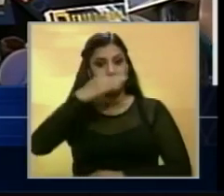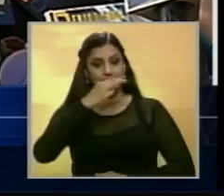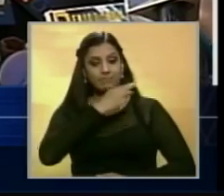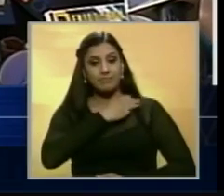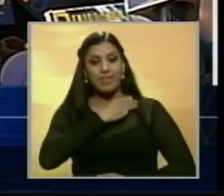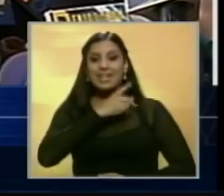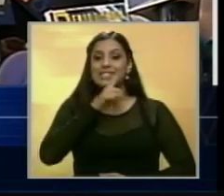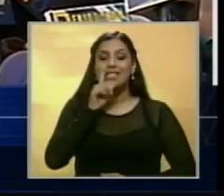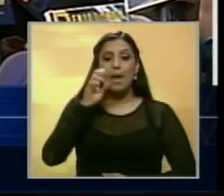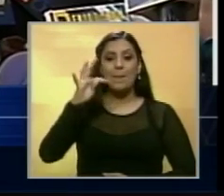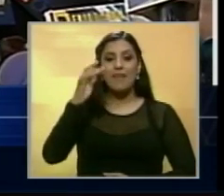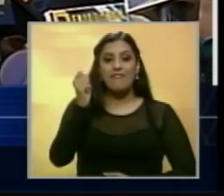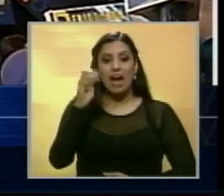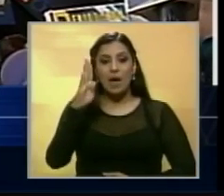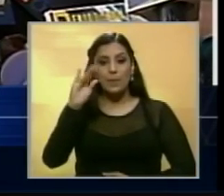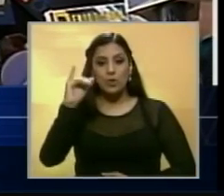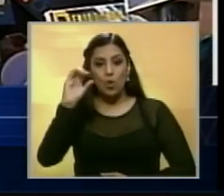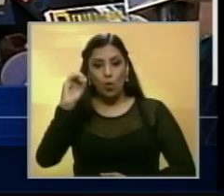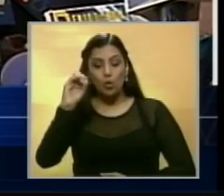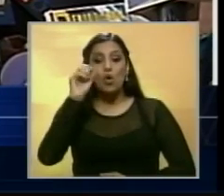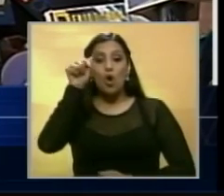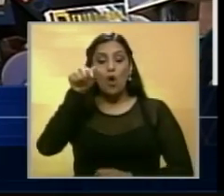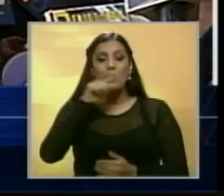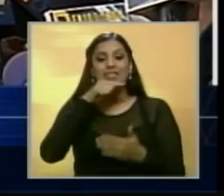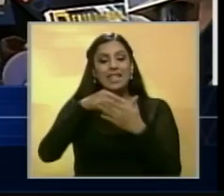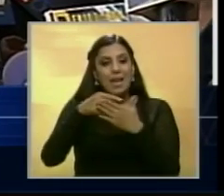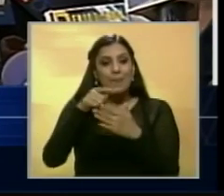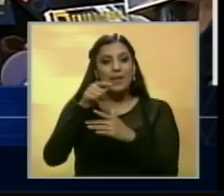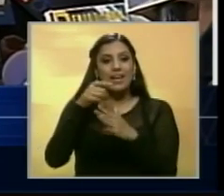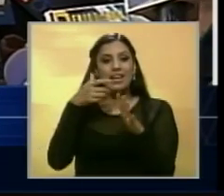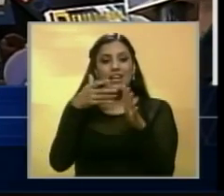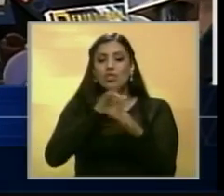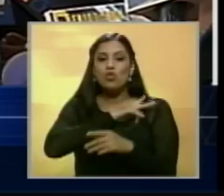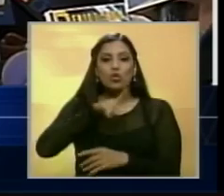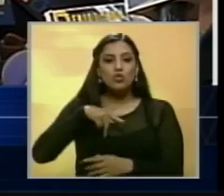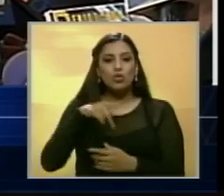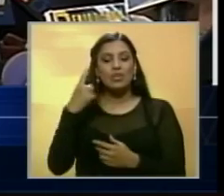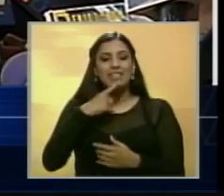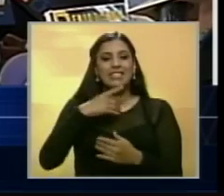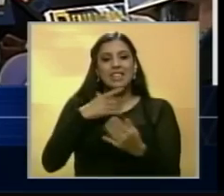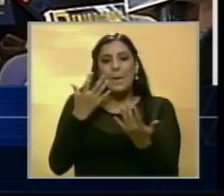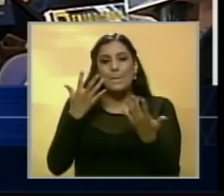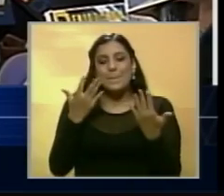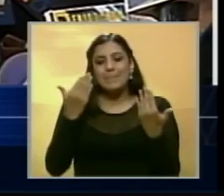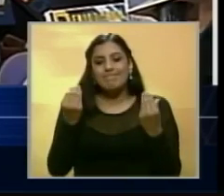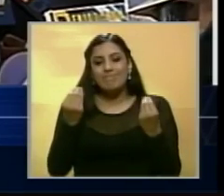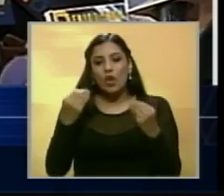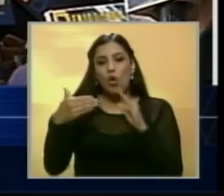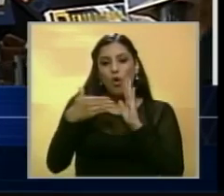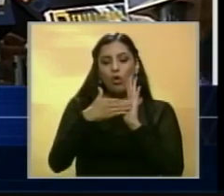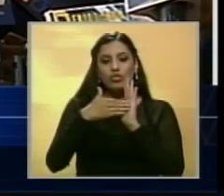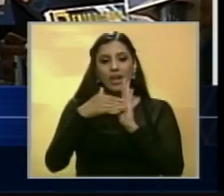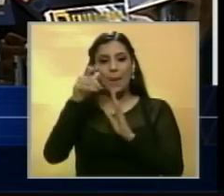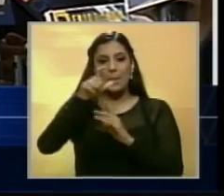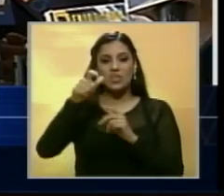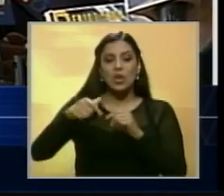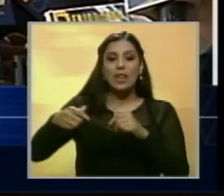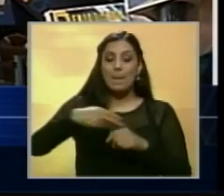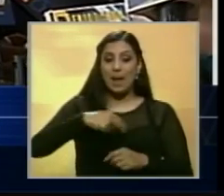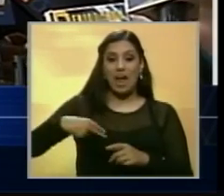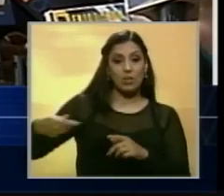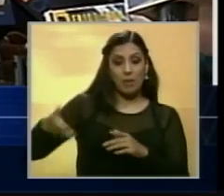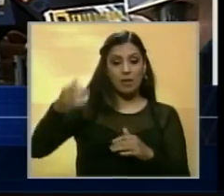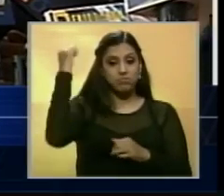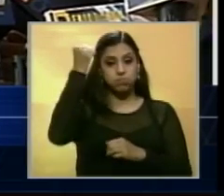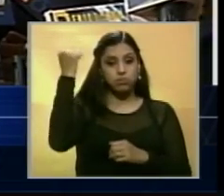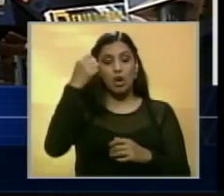Fabio Sabarce, que fue la persona que ordenó brutalmente no solamente que nos echaran contra los colectivos armados, sino